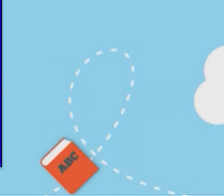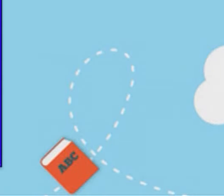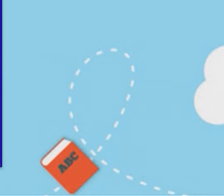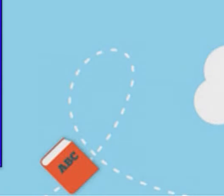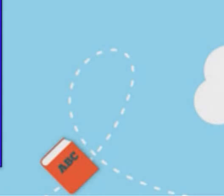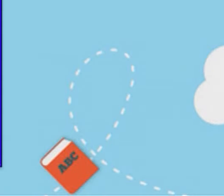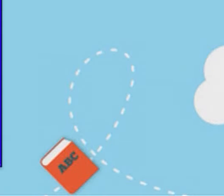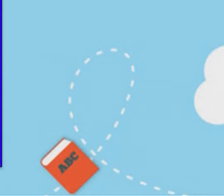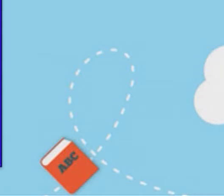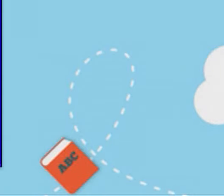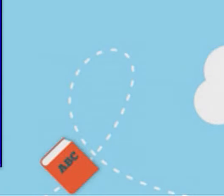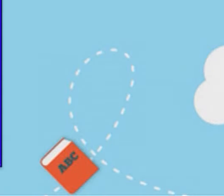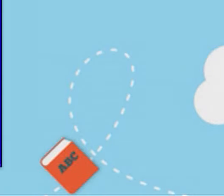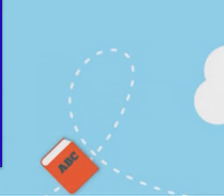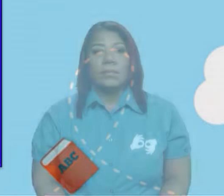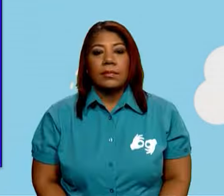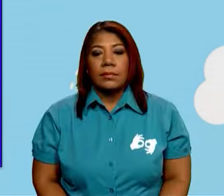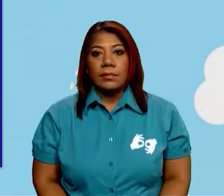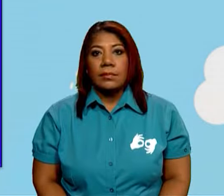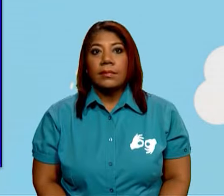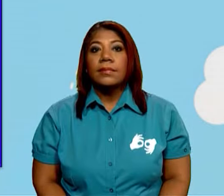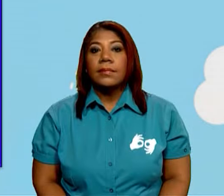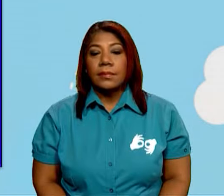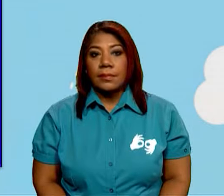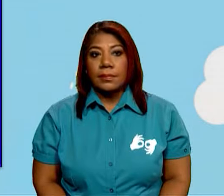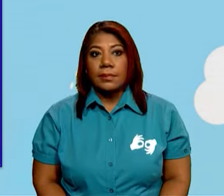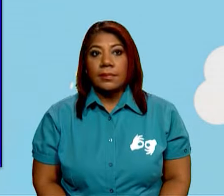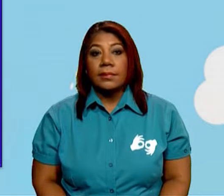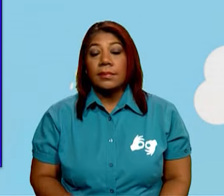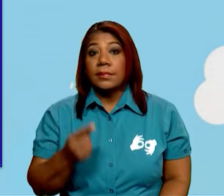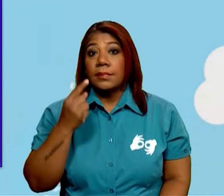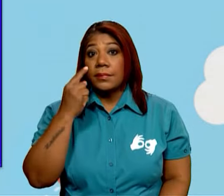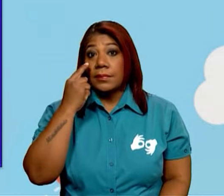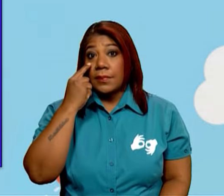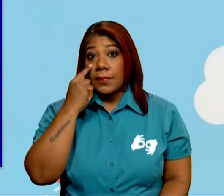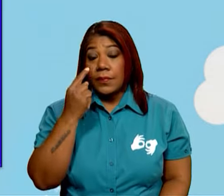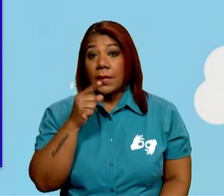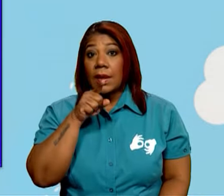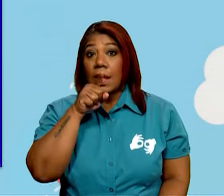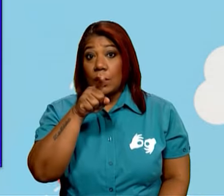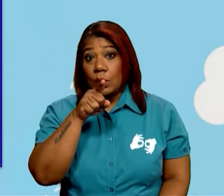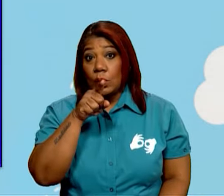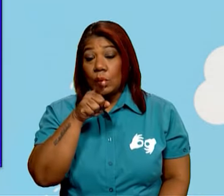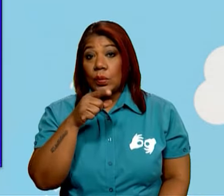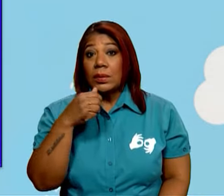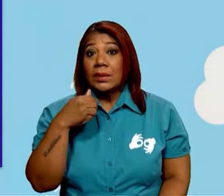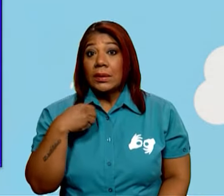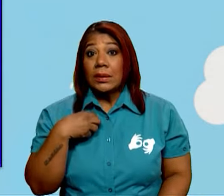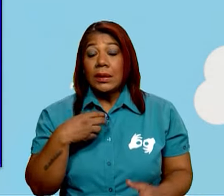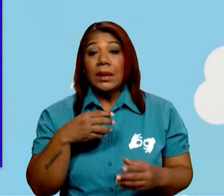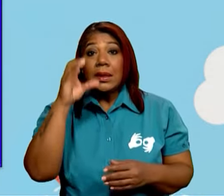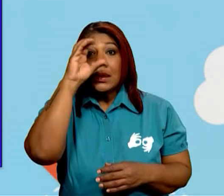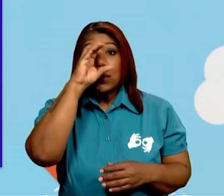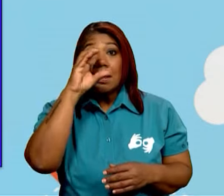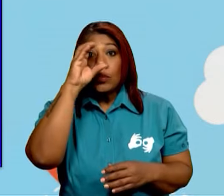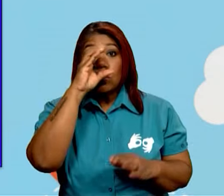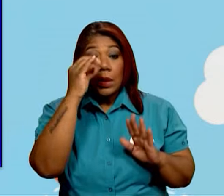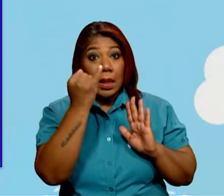casa. Tenemos completa con dibujo cada oración. Te presentamos un